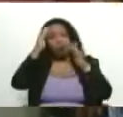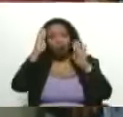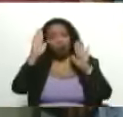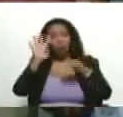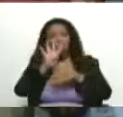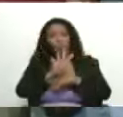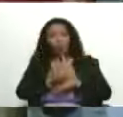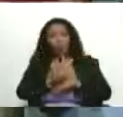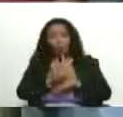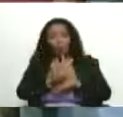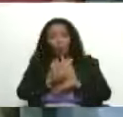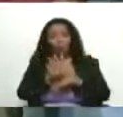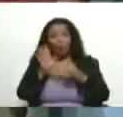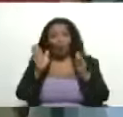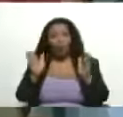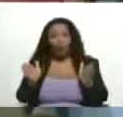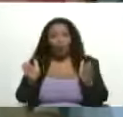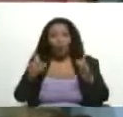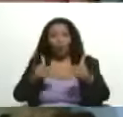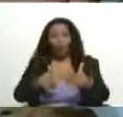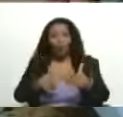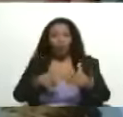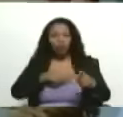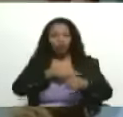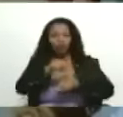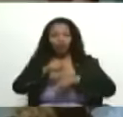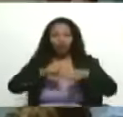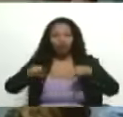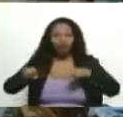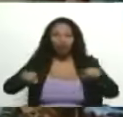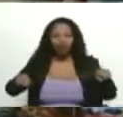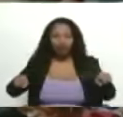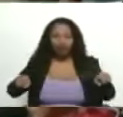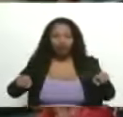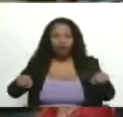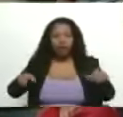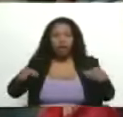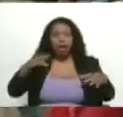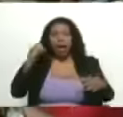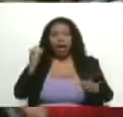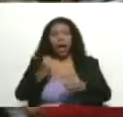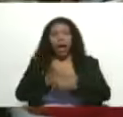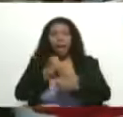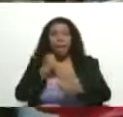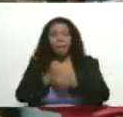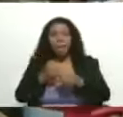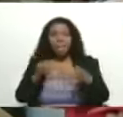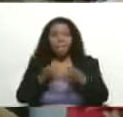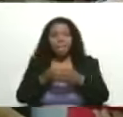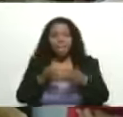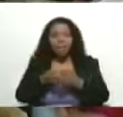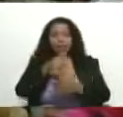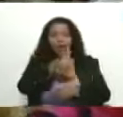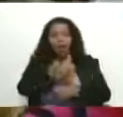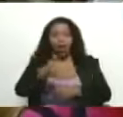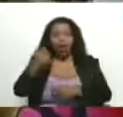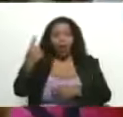patas coordinadas, para trabajar en equipo, para que cada quien cumpla